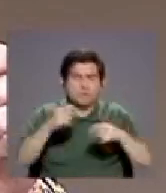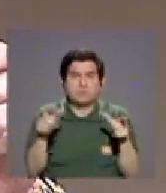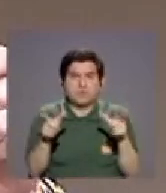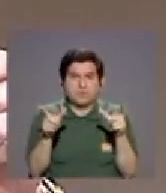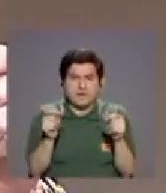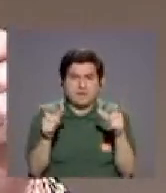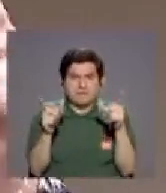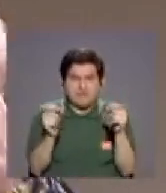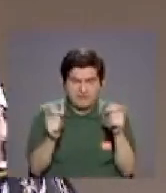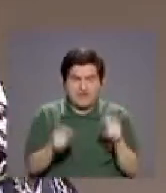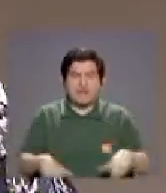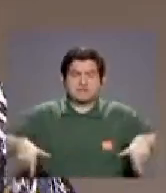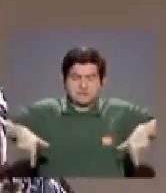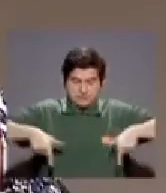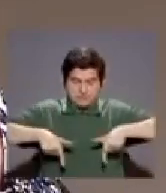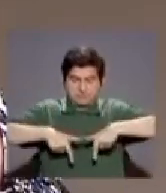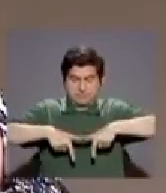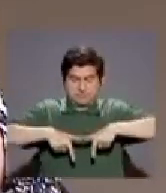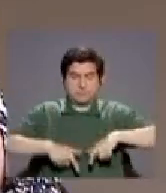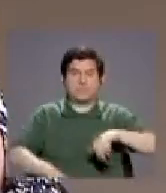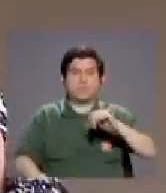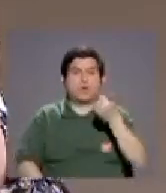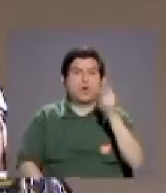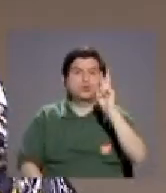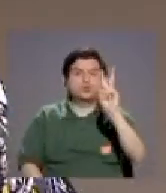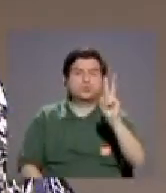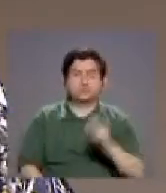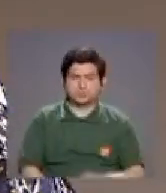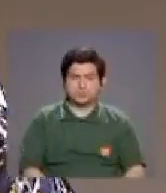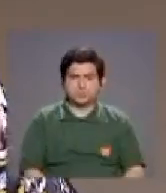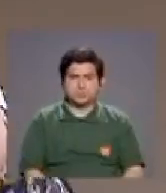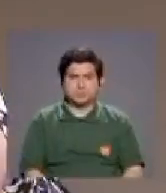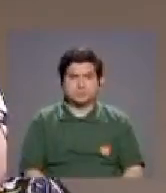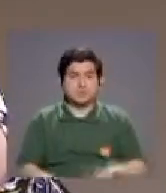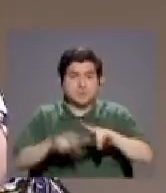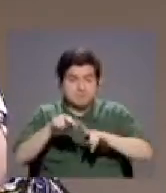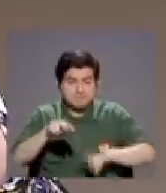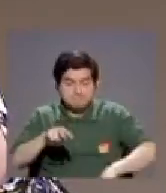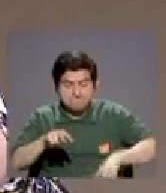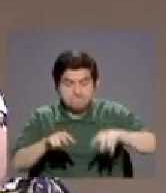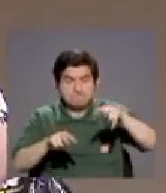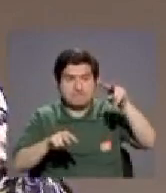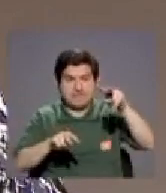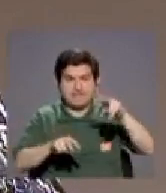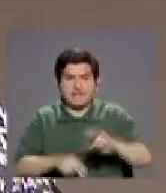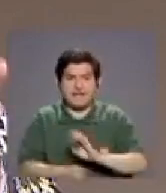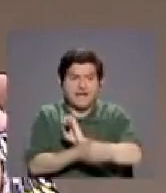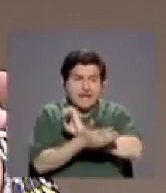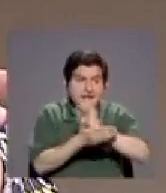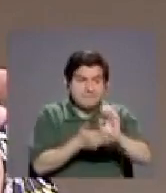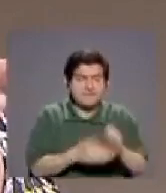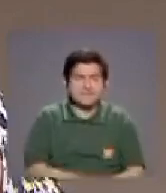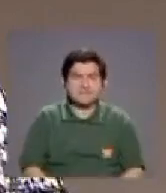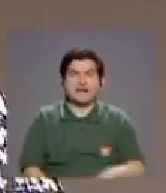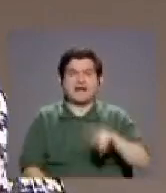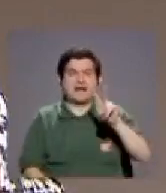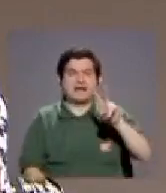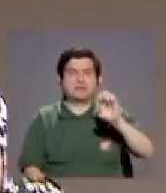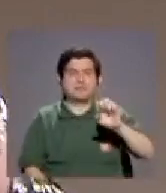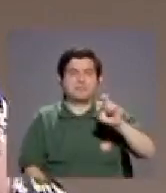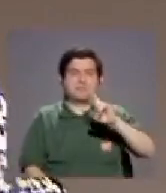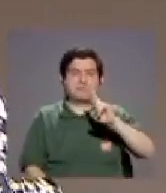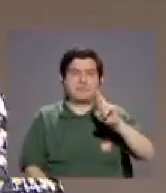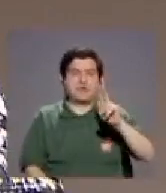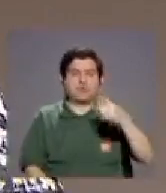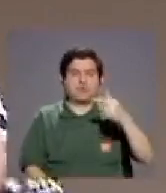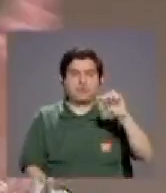del cuello uterino. Y los otros 2 que contiene, tienen la ventaja también que evitan, digamos, las verrugas. Si bien es cierto,